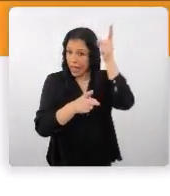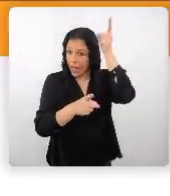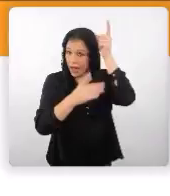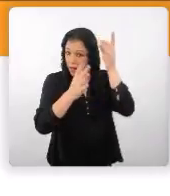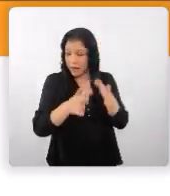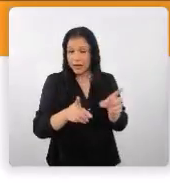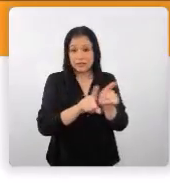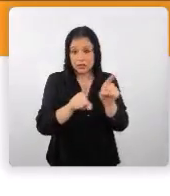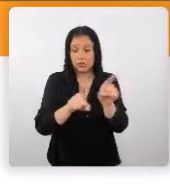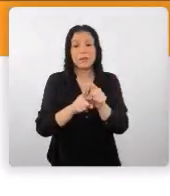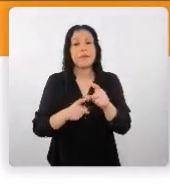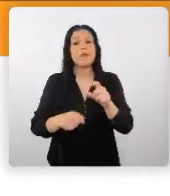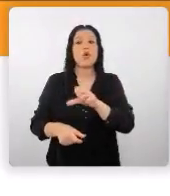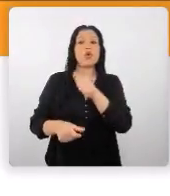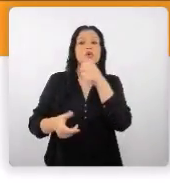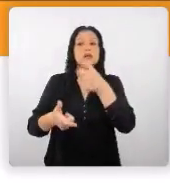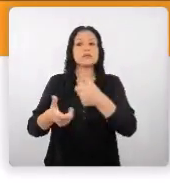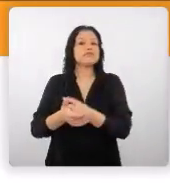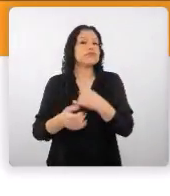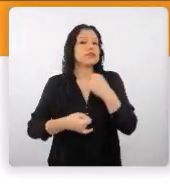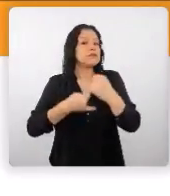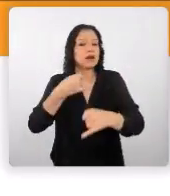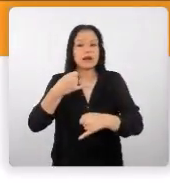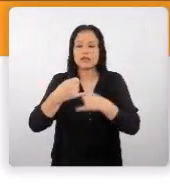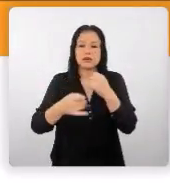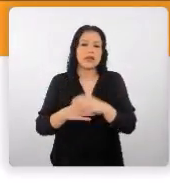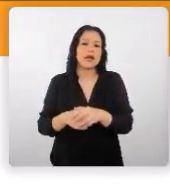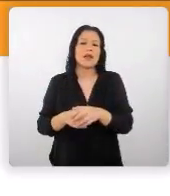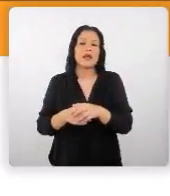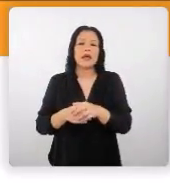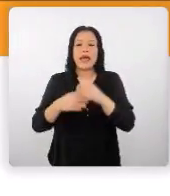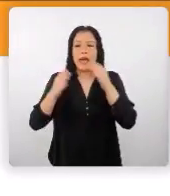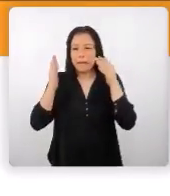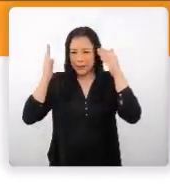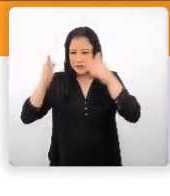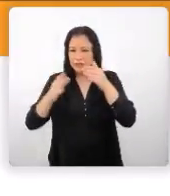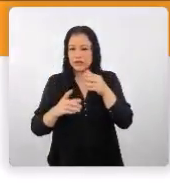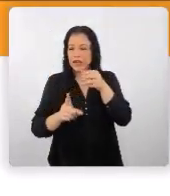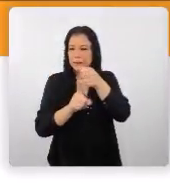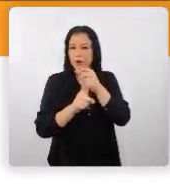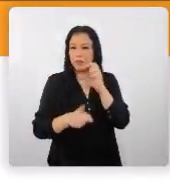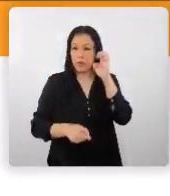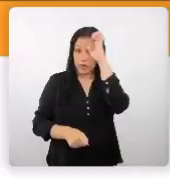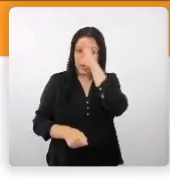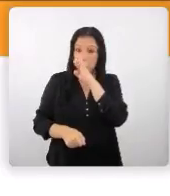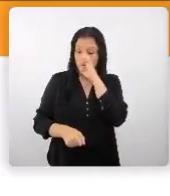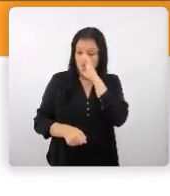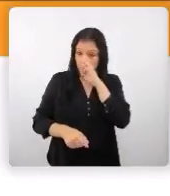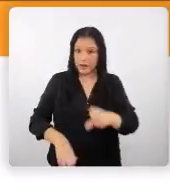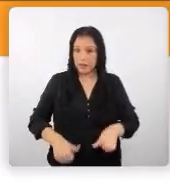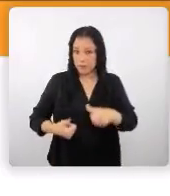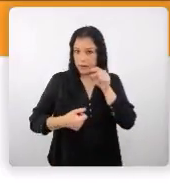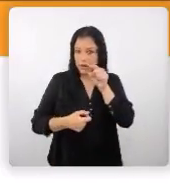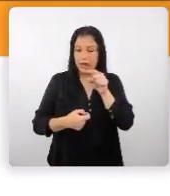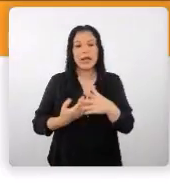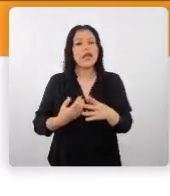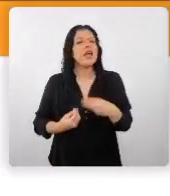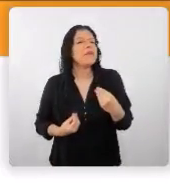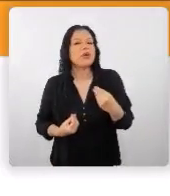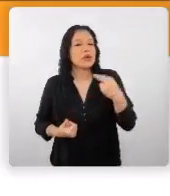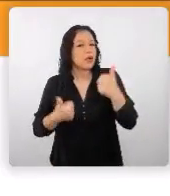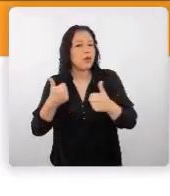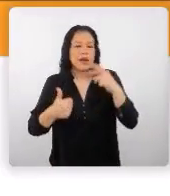por compradores internacionales, principalmente europeos, y es precisamente debido a